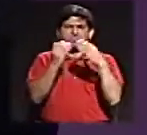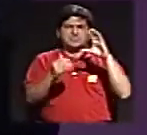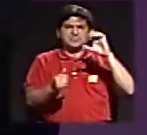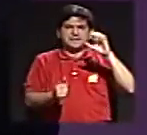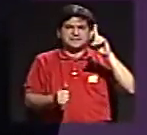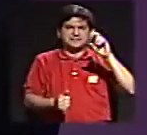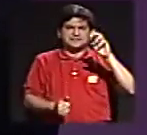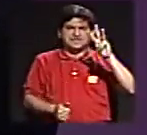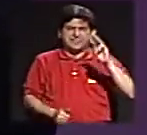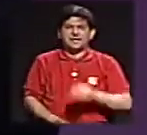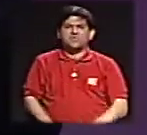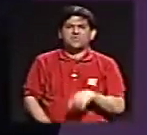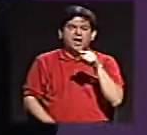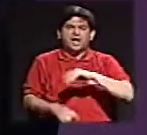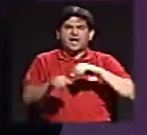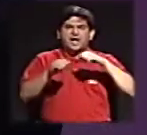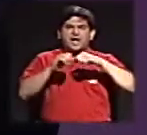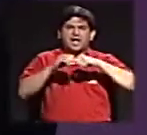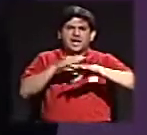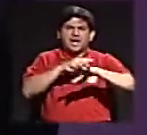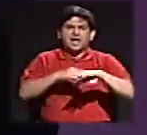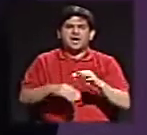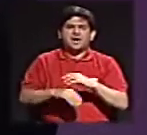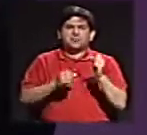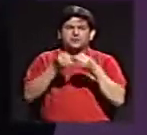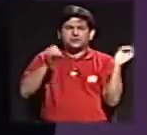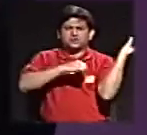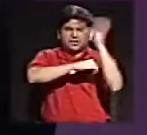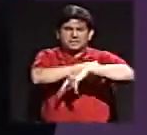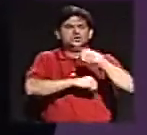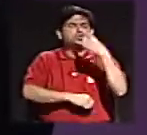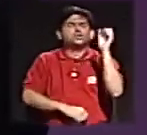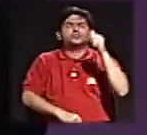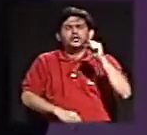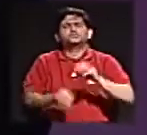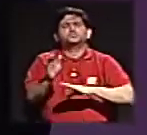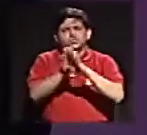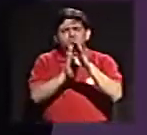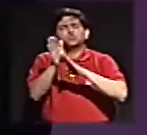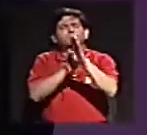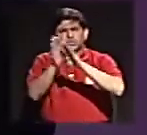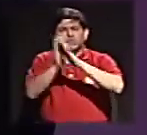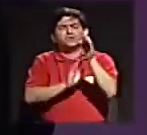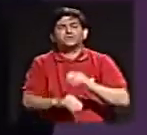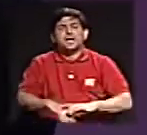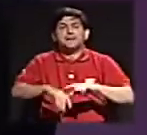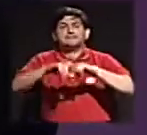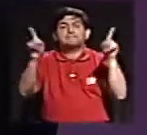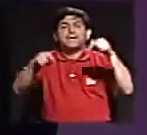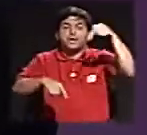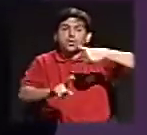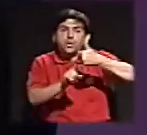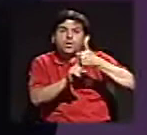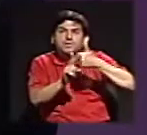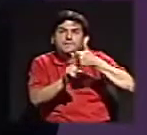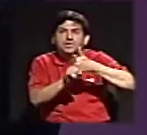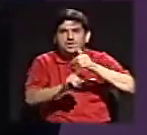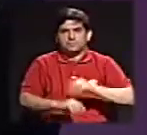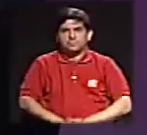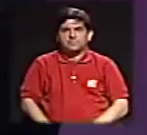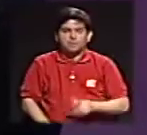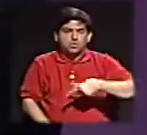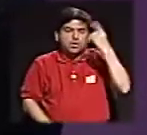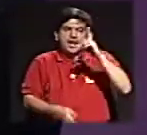de aborto terapéutico, plantea que sí, que está en proceso de desarrollar y que va a. Pero hoy mismo